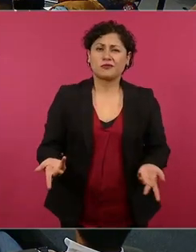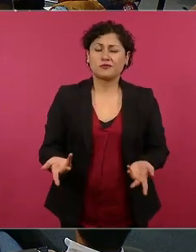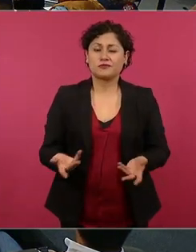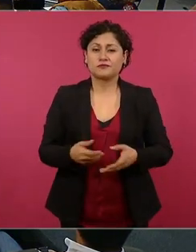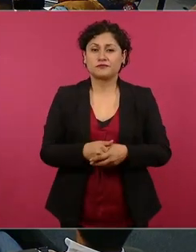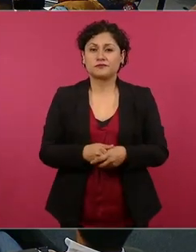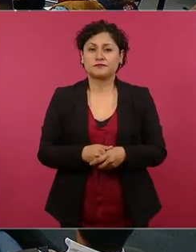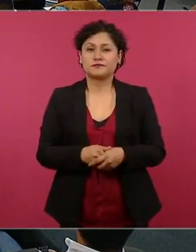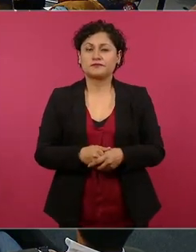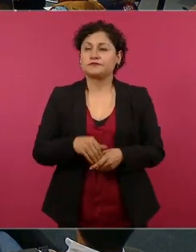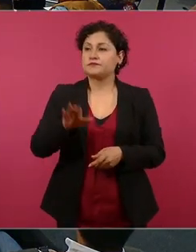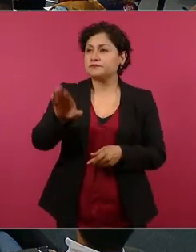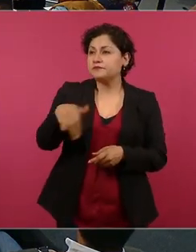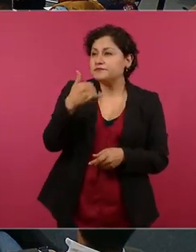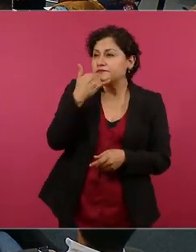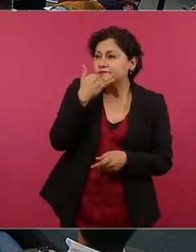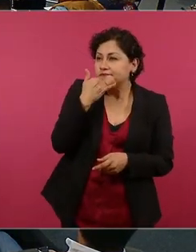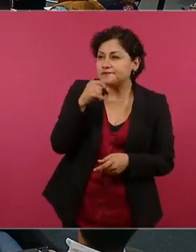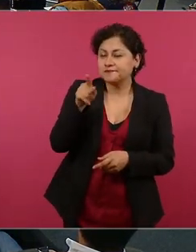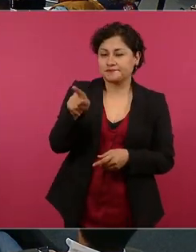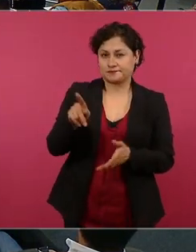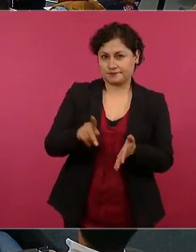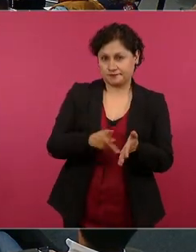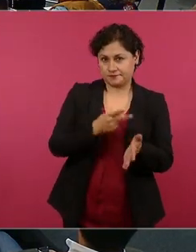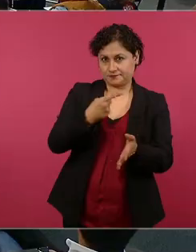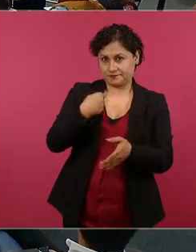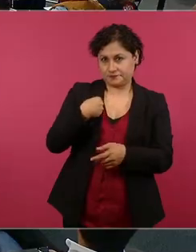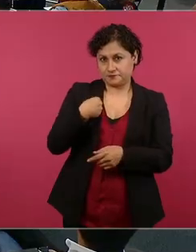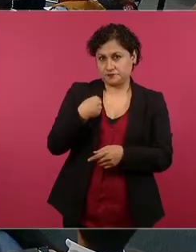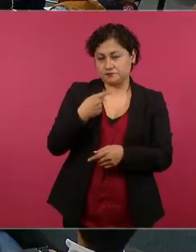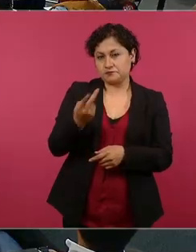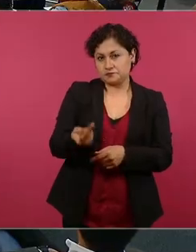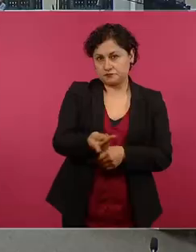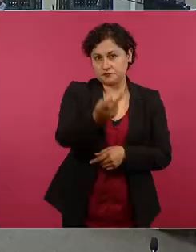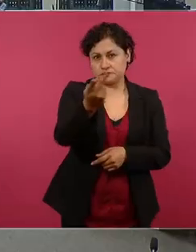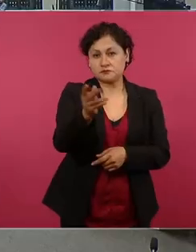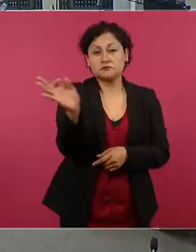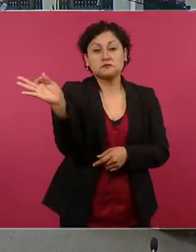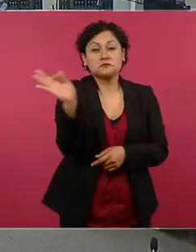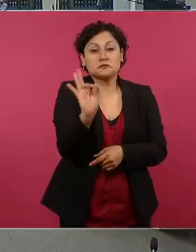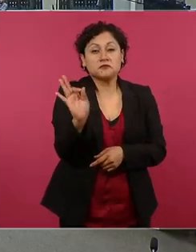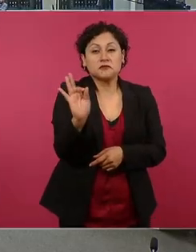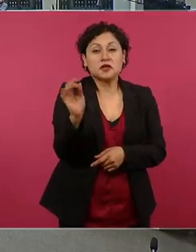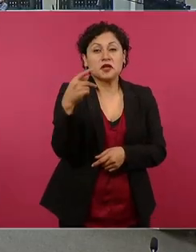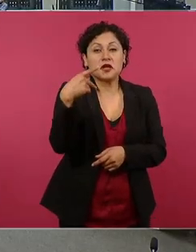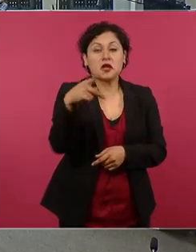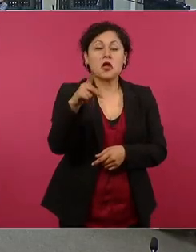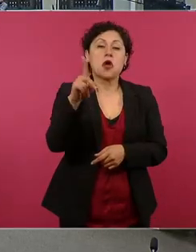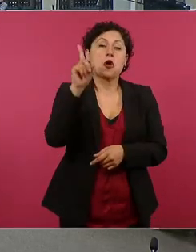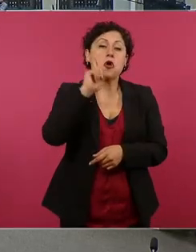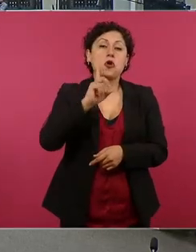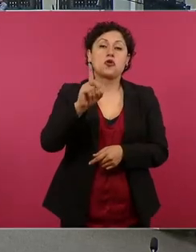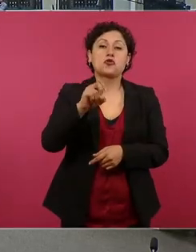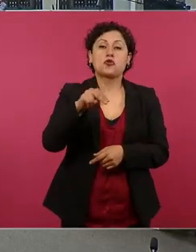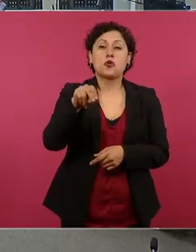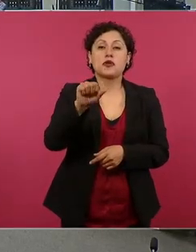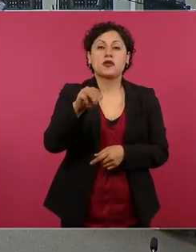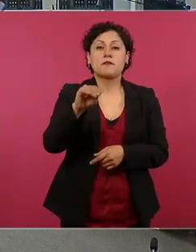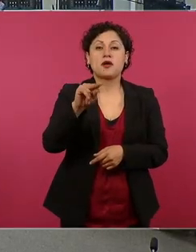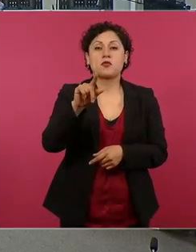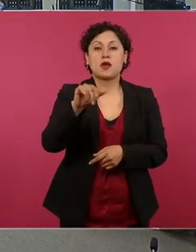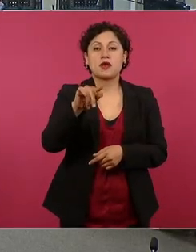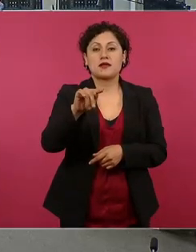Perdón por la insistencia, presidente. ¿Qué le respondería a doña Manuelita si ella le dijese?